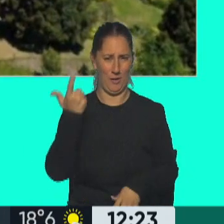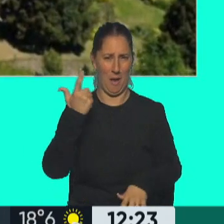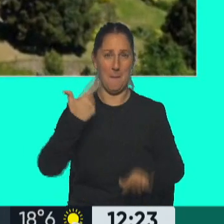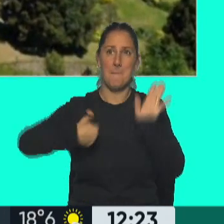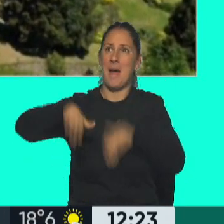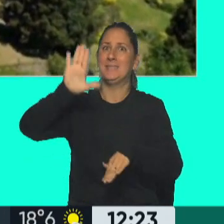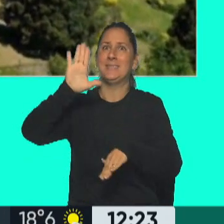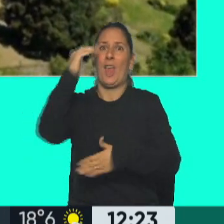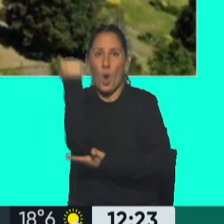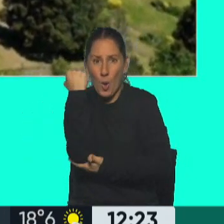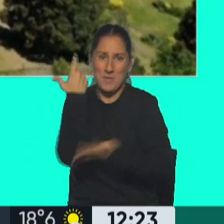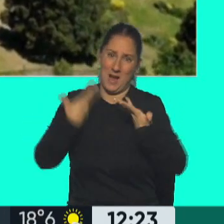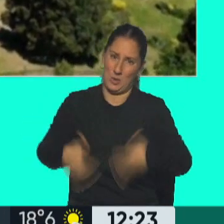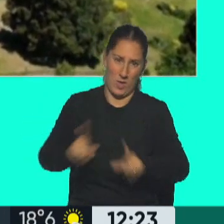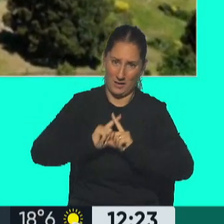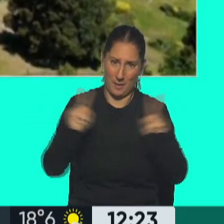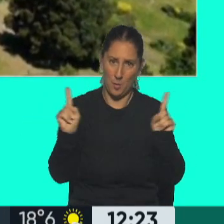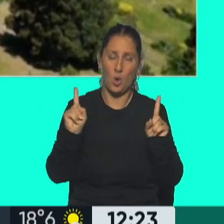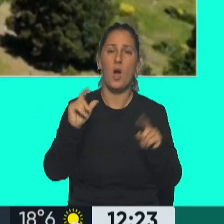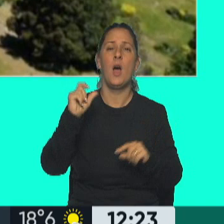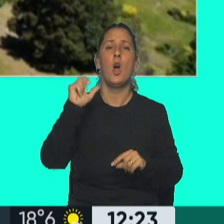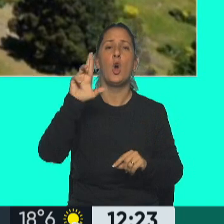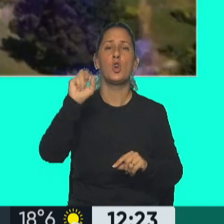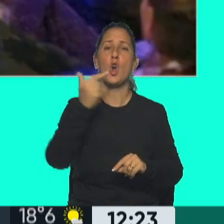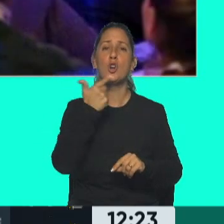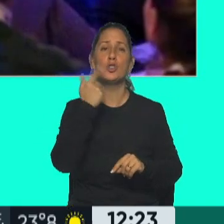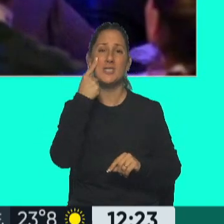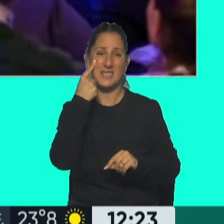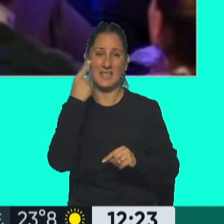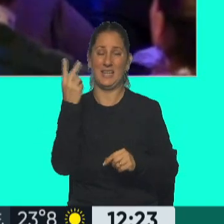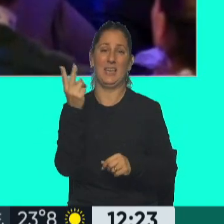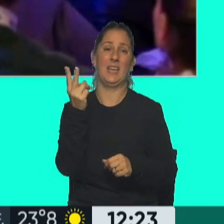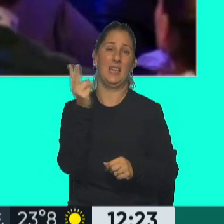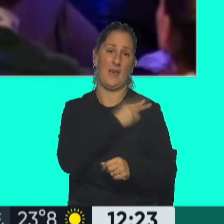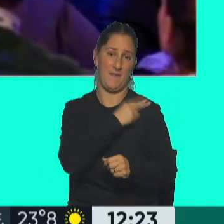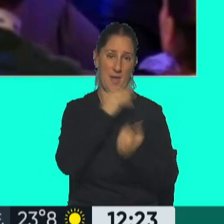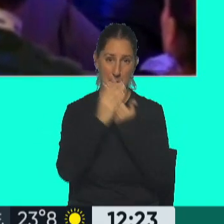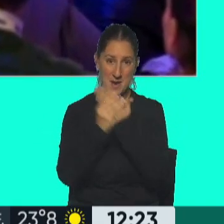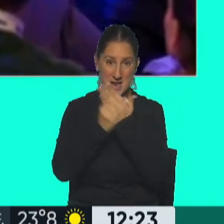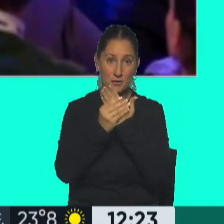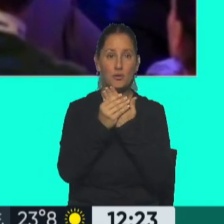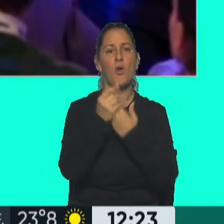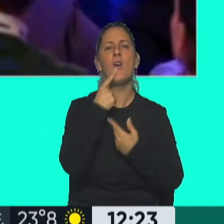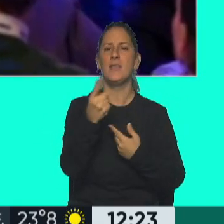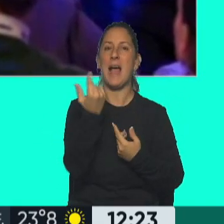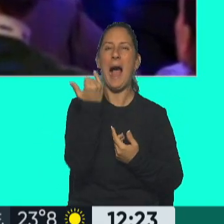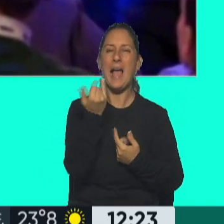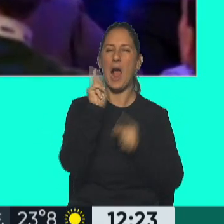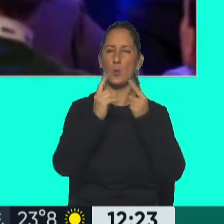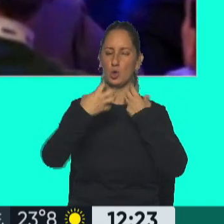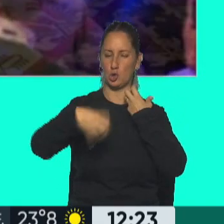en economía también es cierto que Agustín Rossi el jefe de gabinetes dijo que hay sectores que están intentando